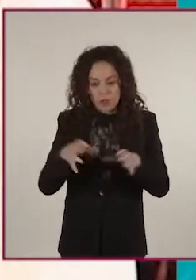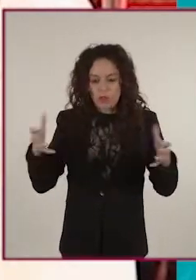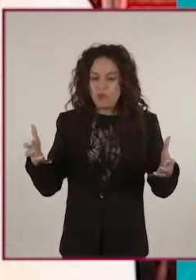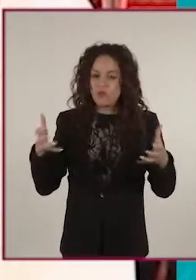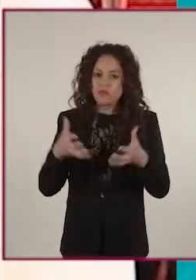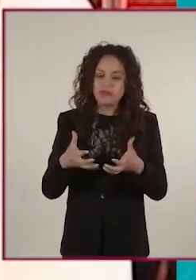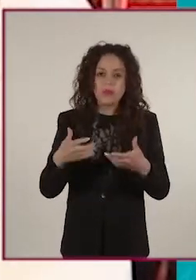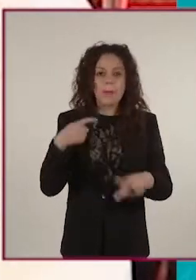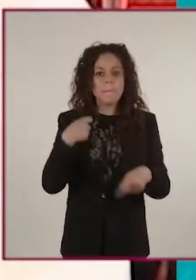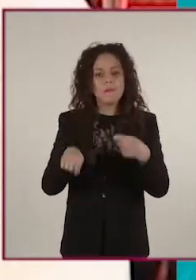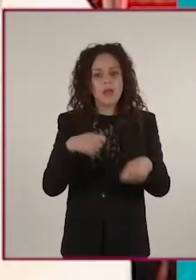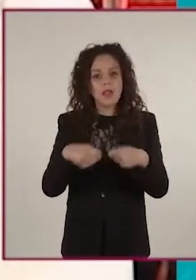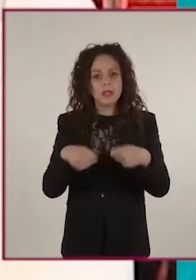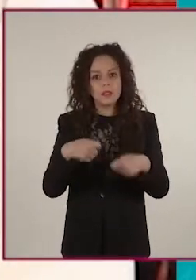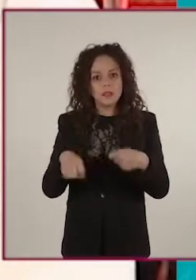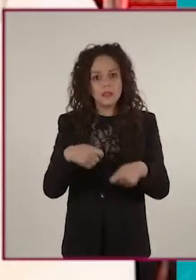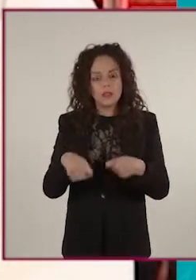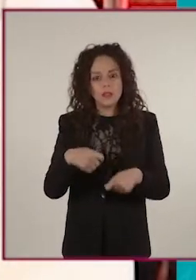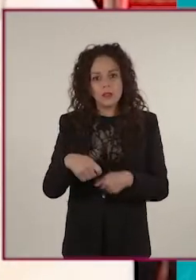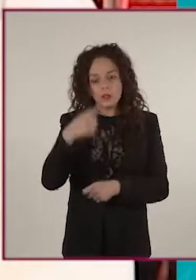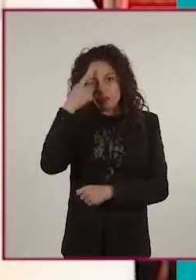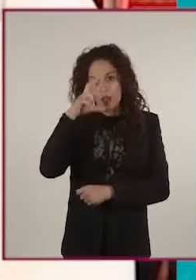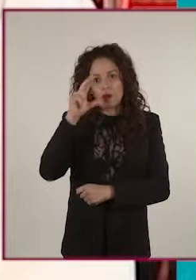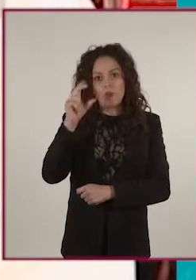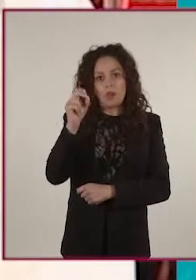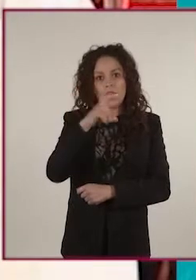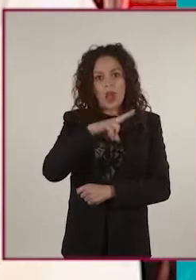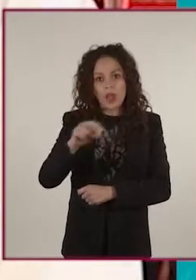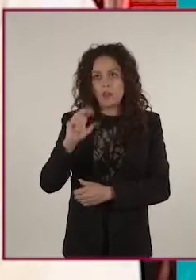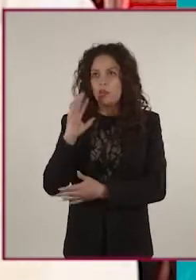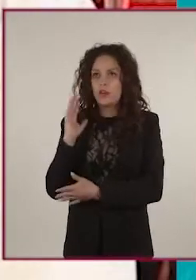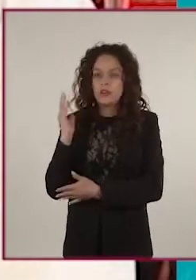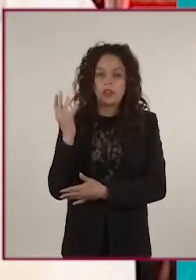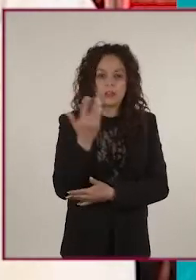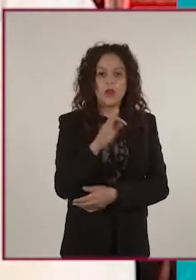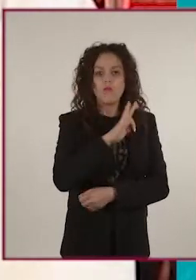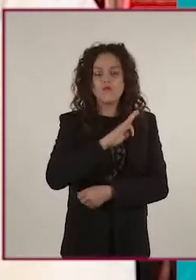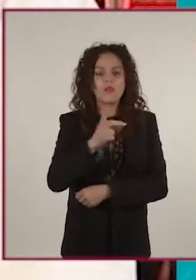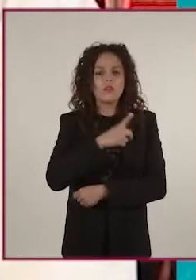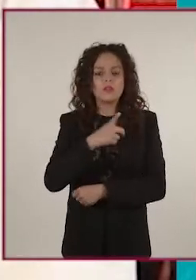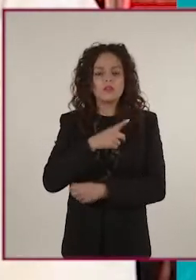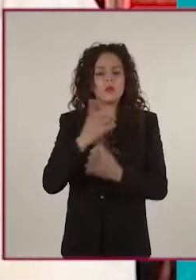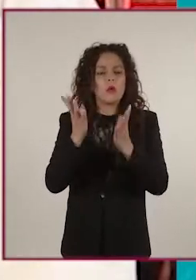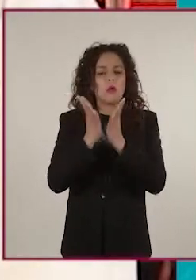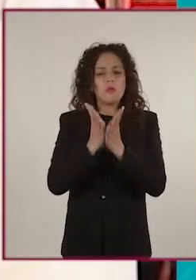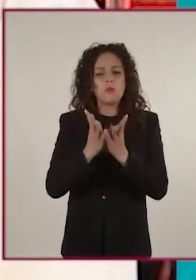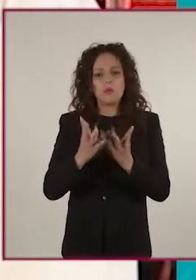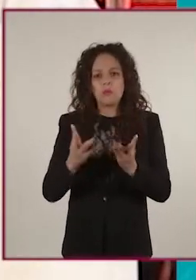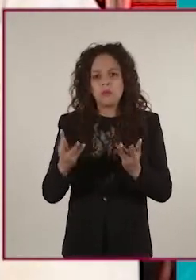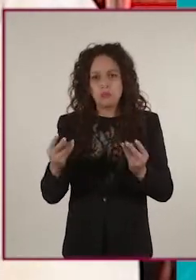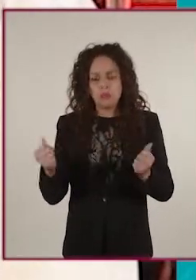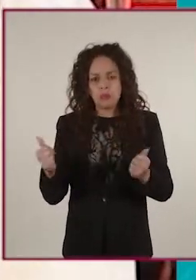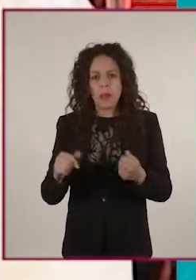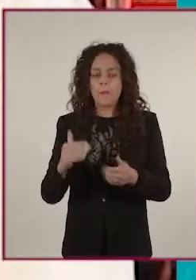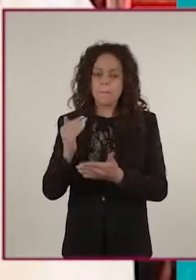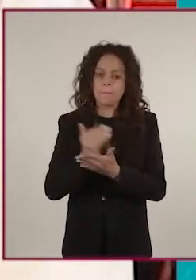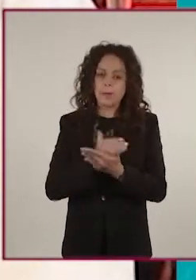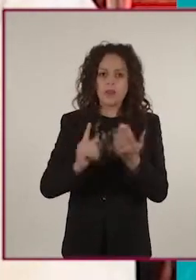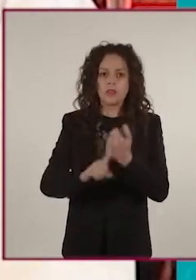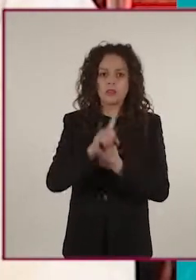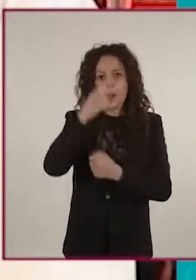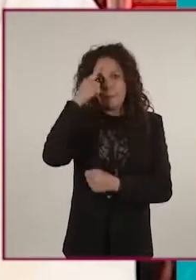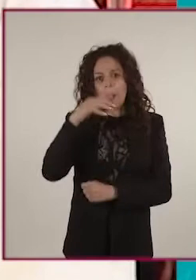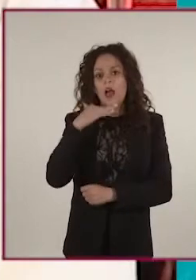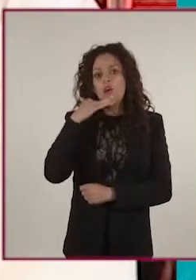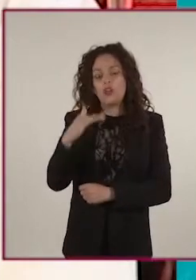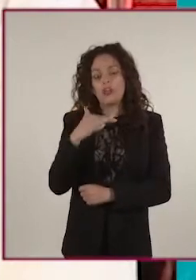de producir plásticos que sean degradables, que puedan desaparecer del ambiente, ocasionando un menor problema de